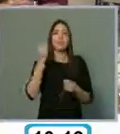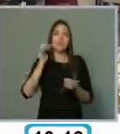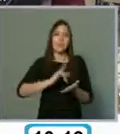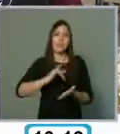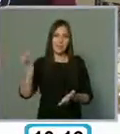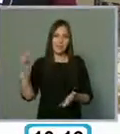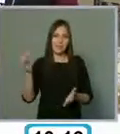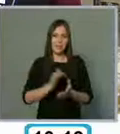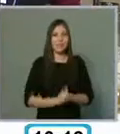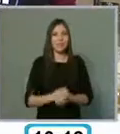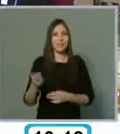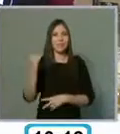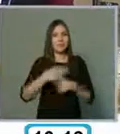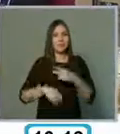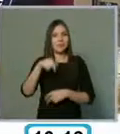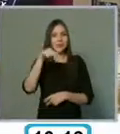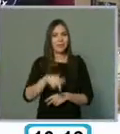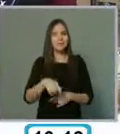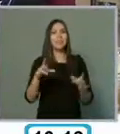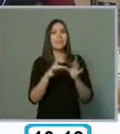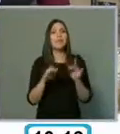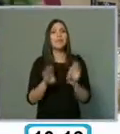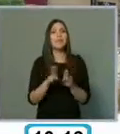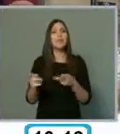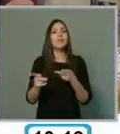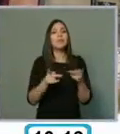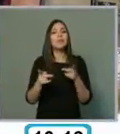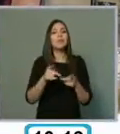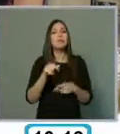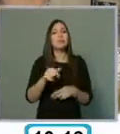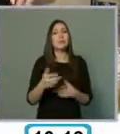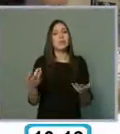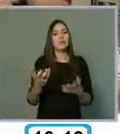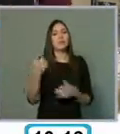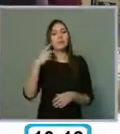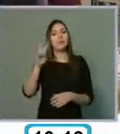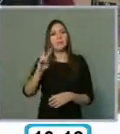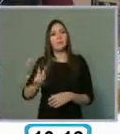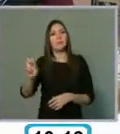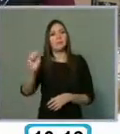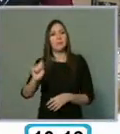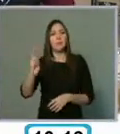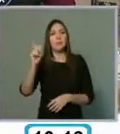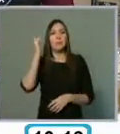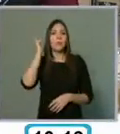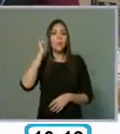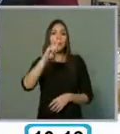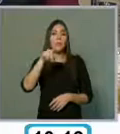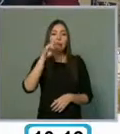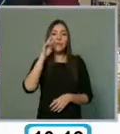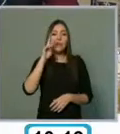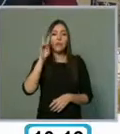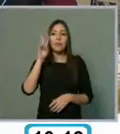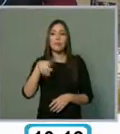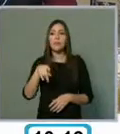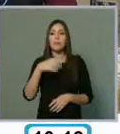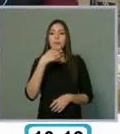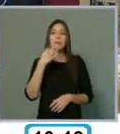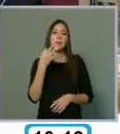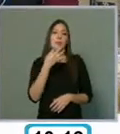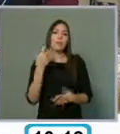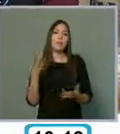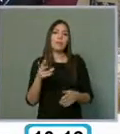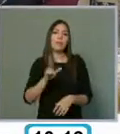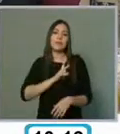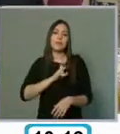Gracias a ti, Andrés. por acompañarnos y traernos esta receta de fin de semana. Gracias a Yo ustedes. espero que hayan alcanzado a hacer la toma porque esto Dios ya, mío. ya